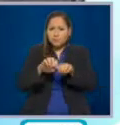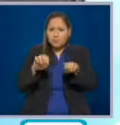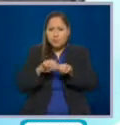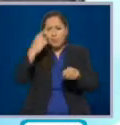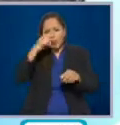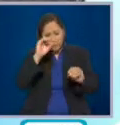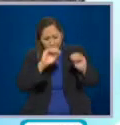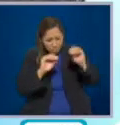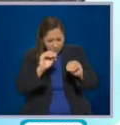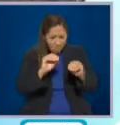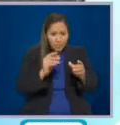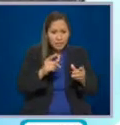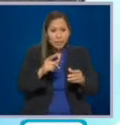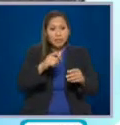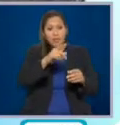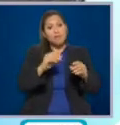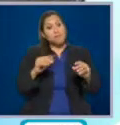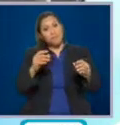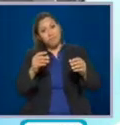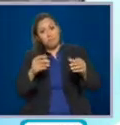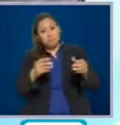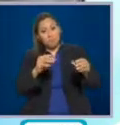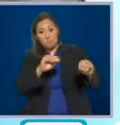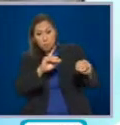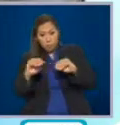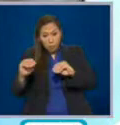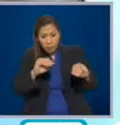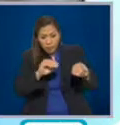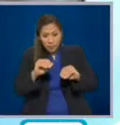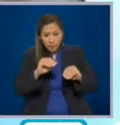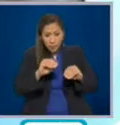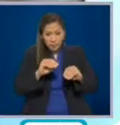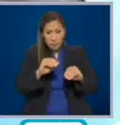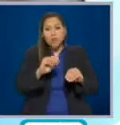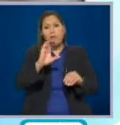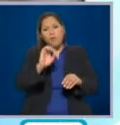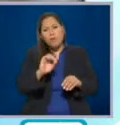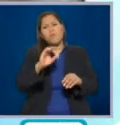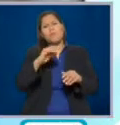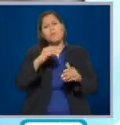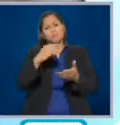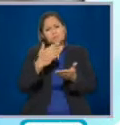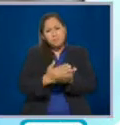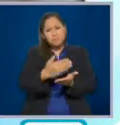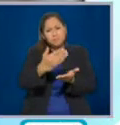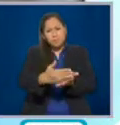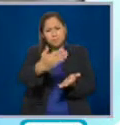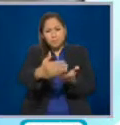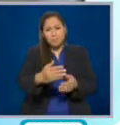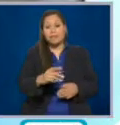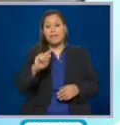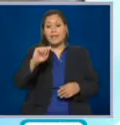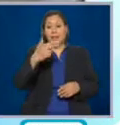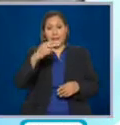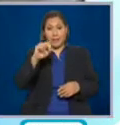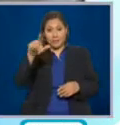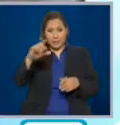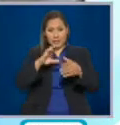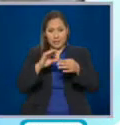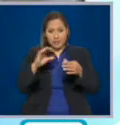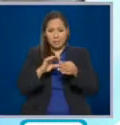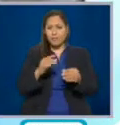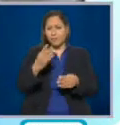si van a estar en movimiento constante o va a ser como por etapas? Sí, pues mira, Theo los define de una manera